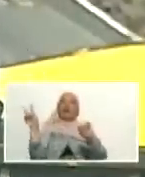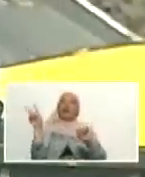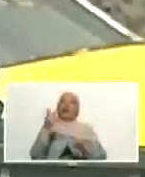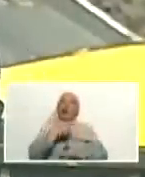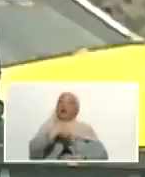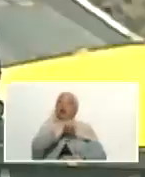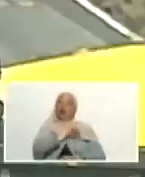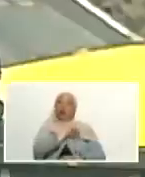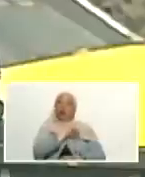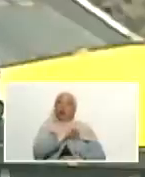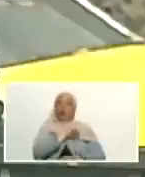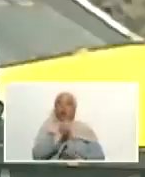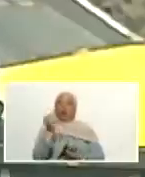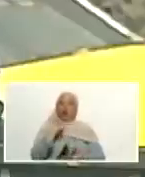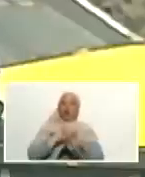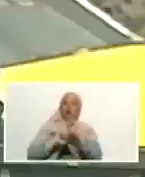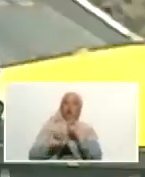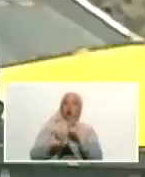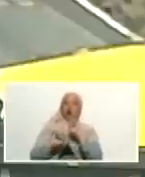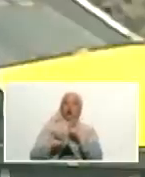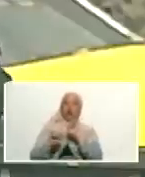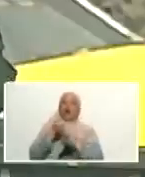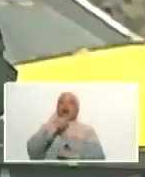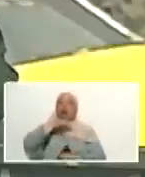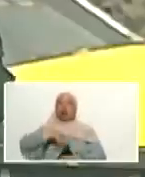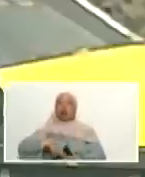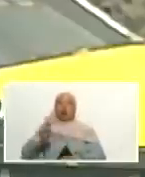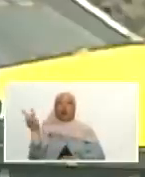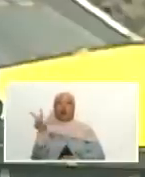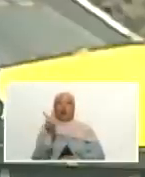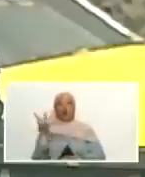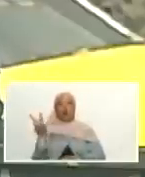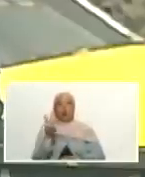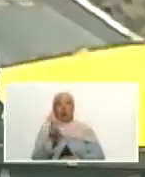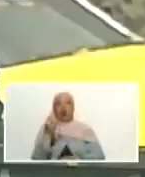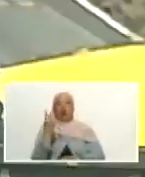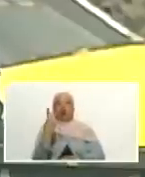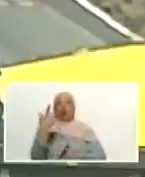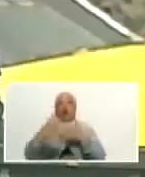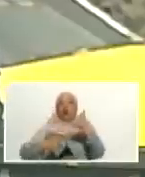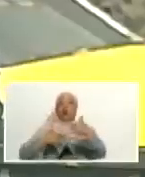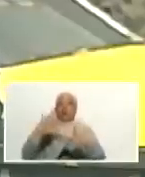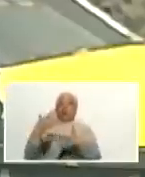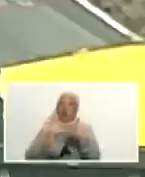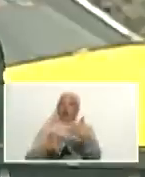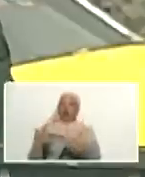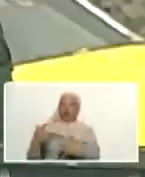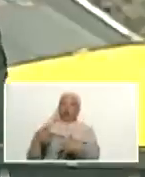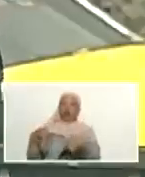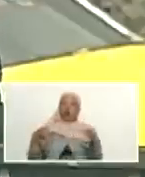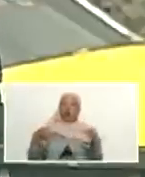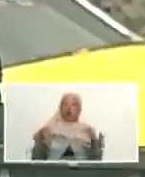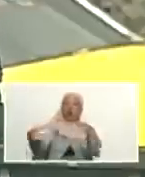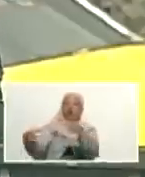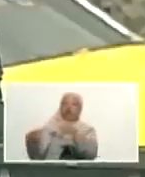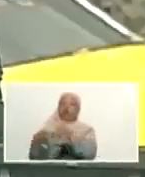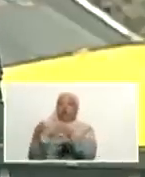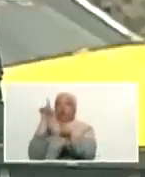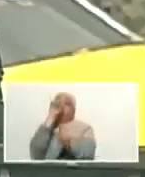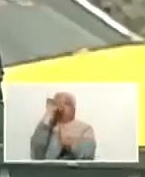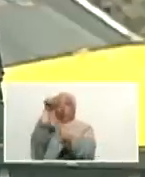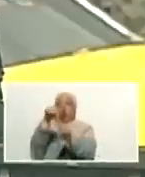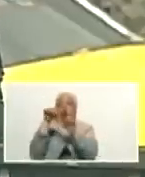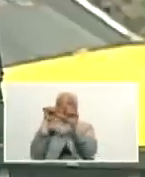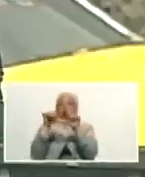que había contra un imperio. Esos dos eventos nos van a llevar también a la inspiración